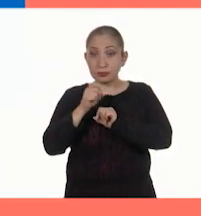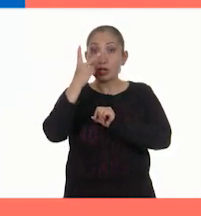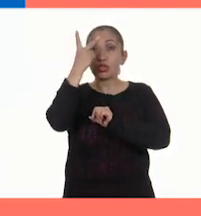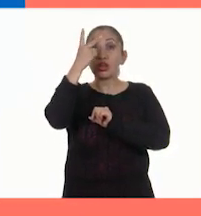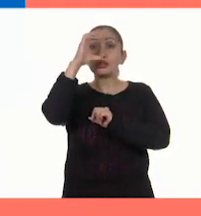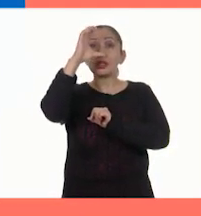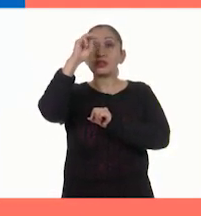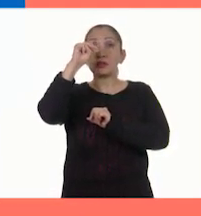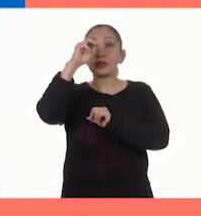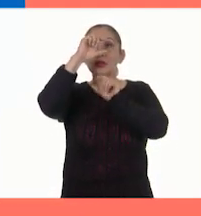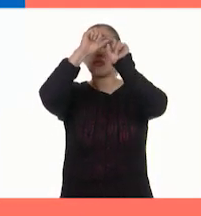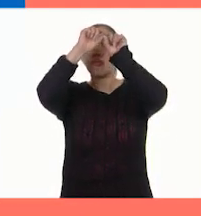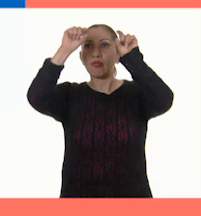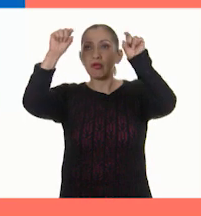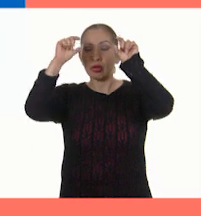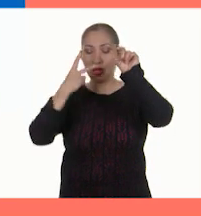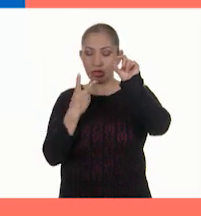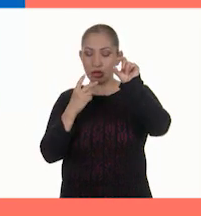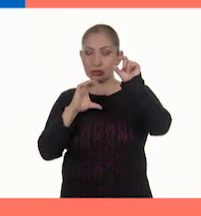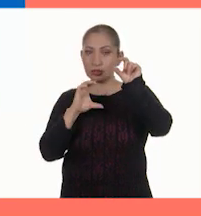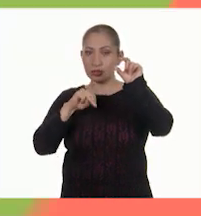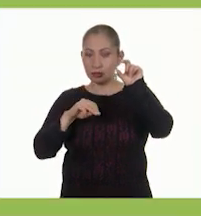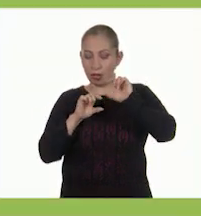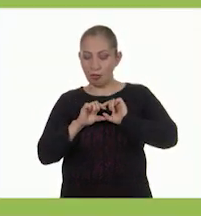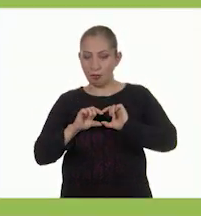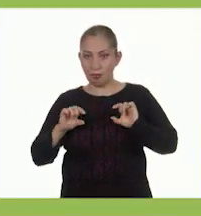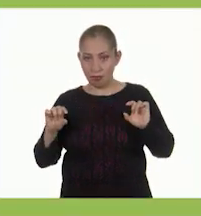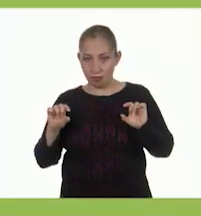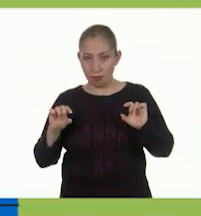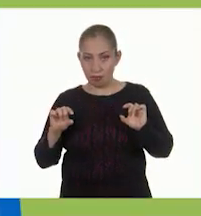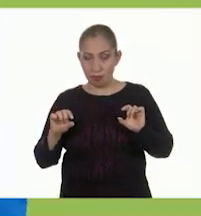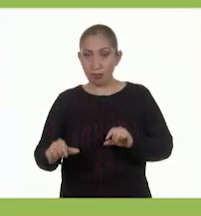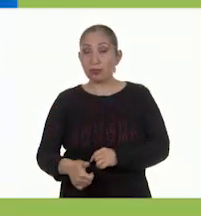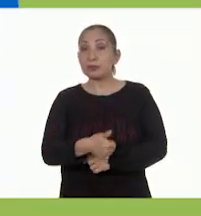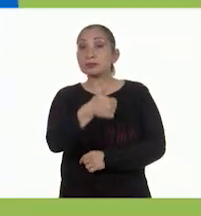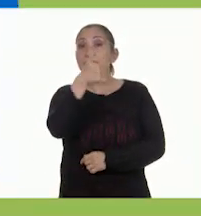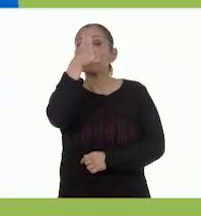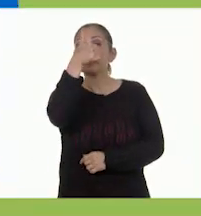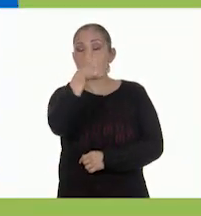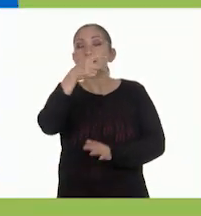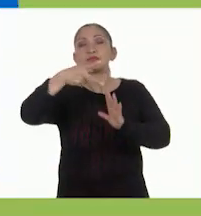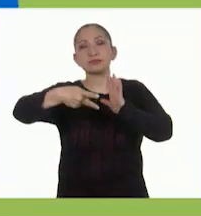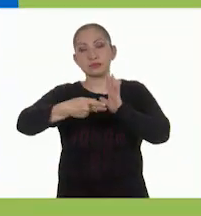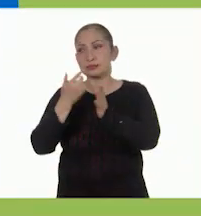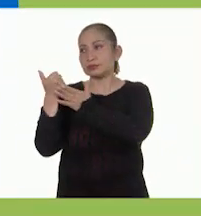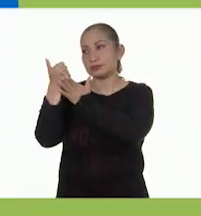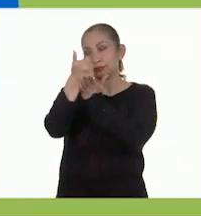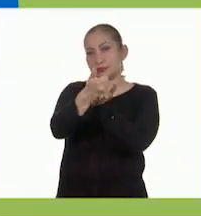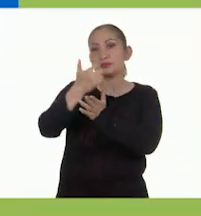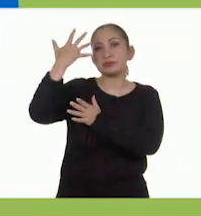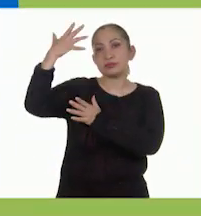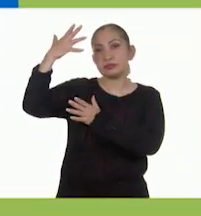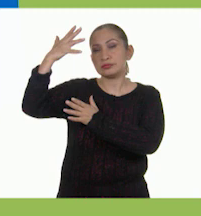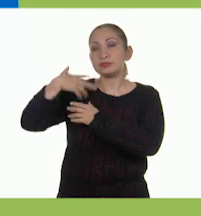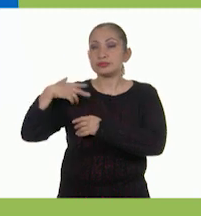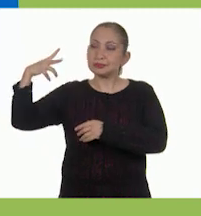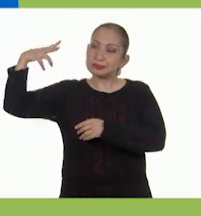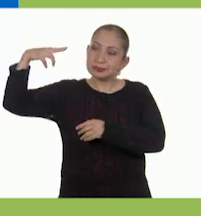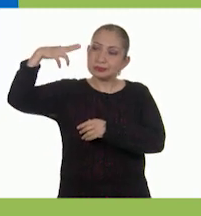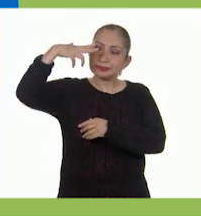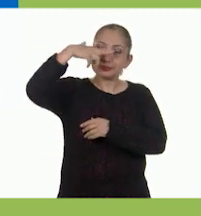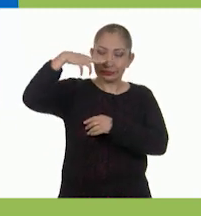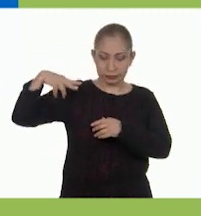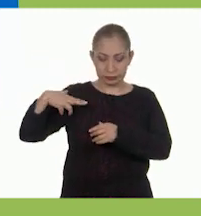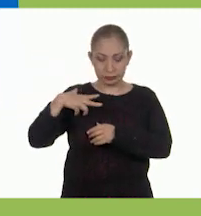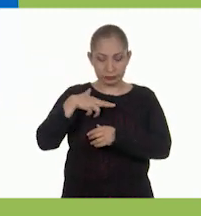2 centímetros de alto arriba y abajo. 6. Nuevamente pide ayuda a un adulto para recortar